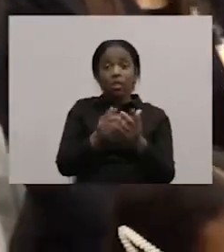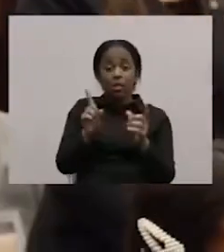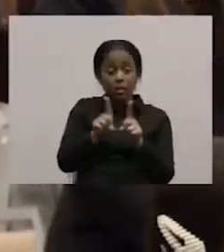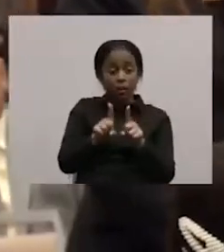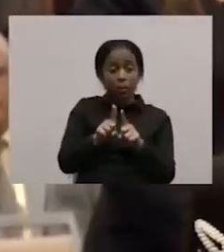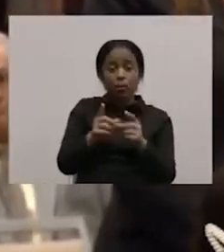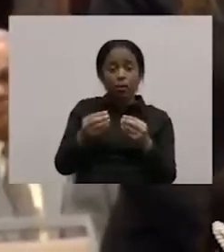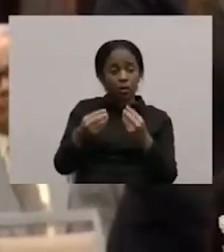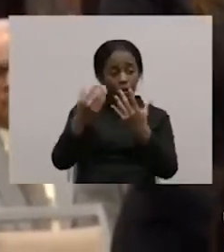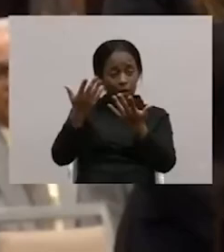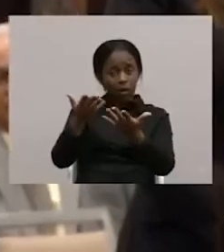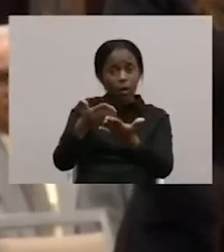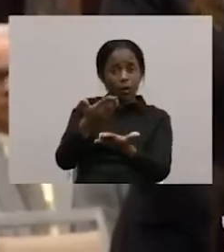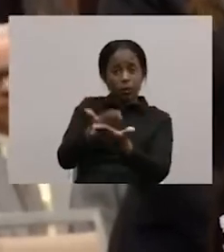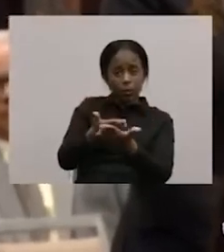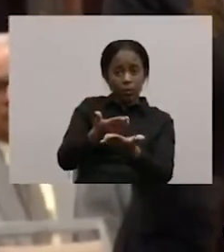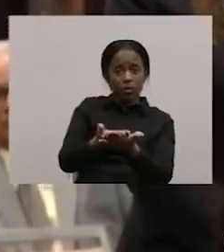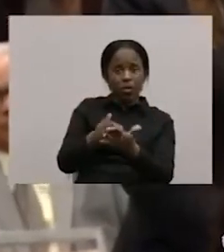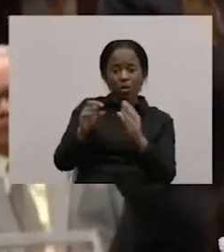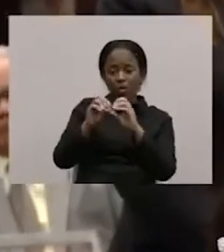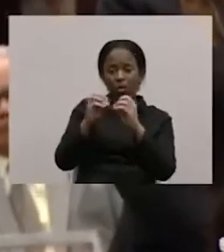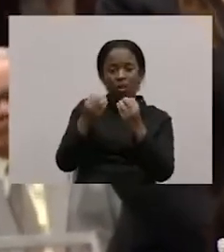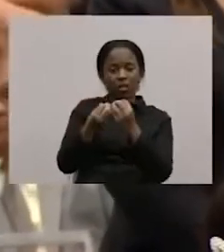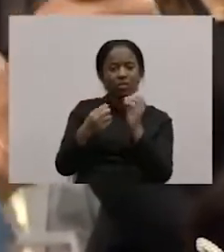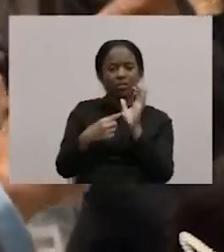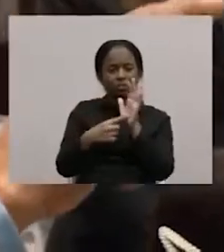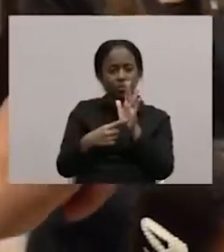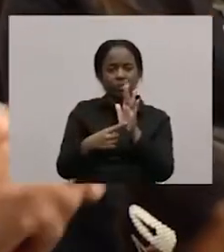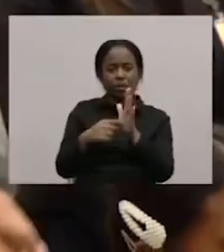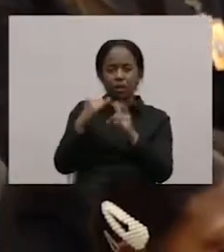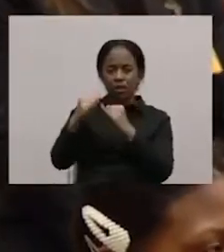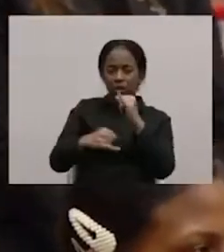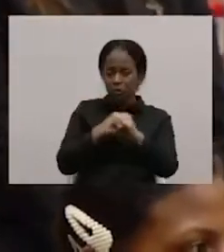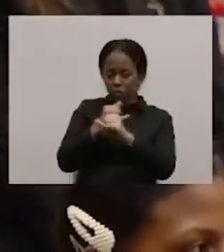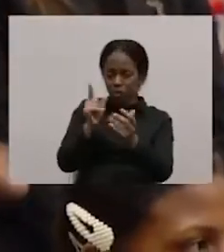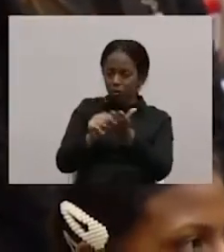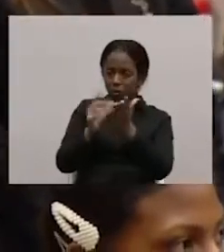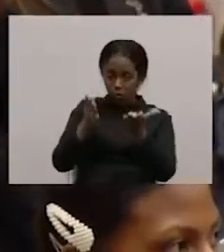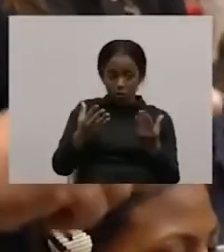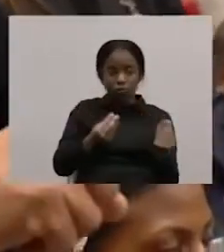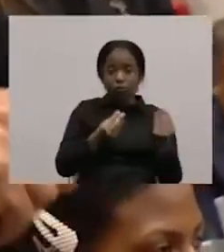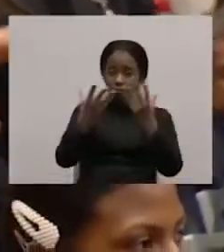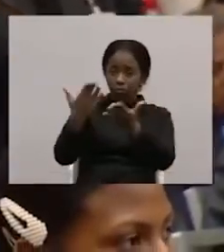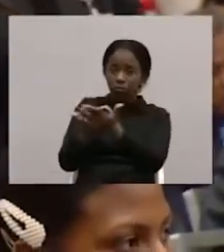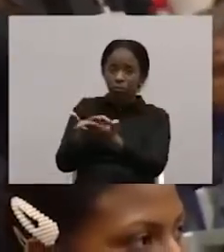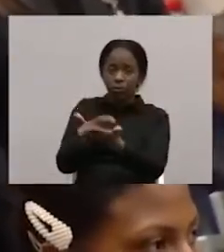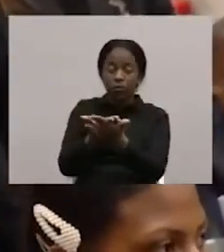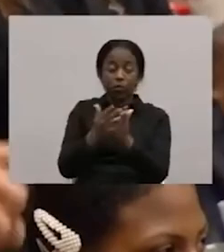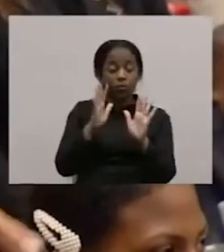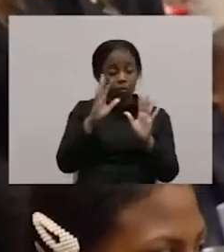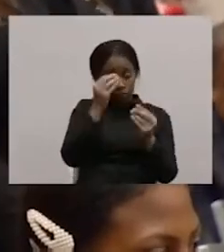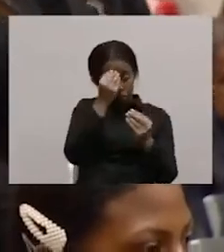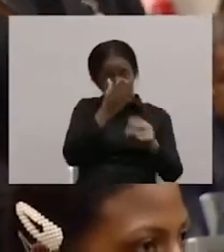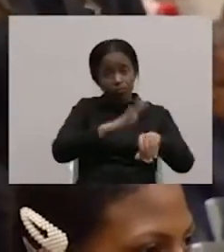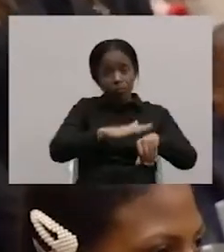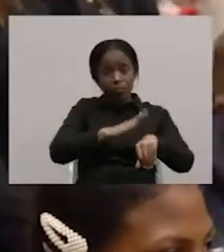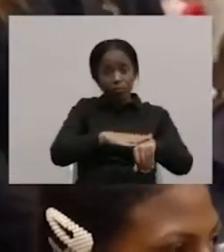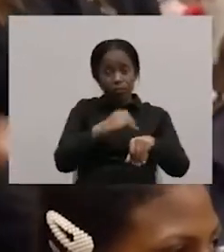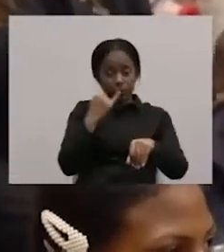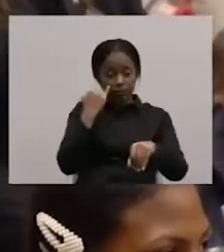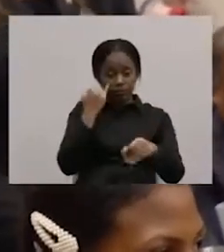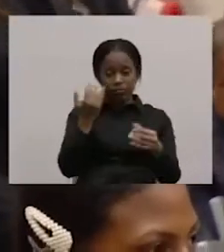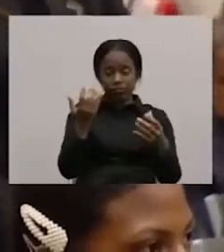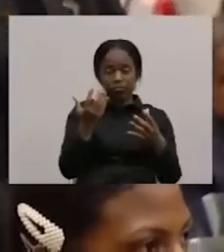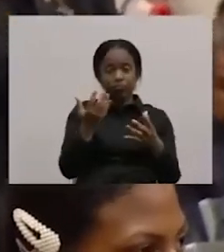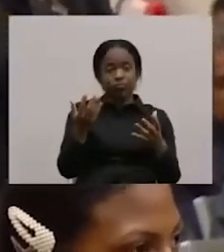representación internacional que vino a mediar. Y les advertimos que si nos sacaban de la OIP y